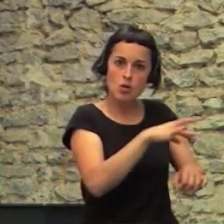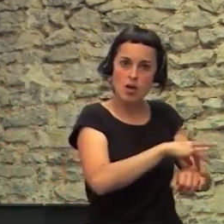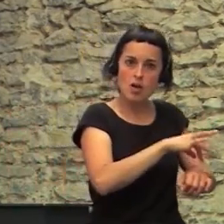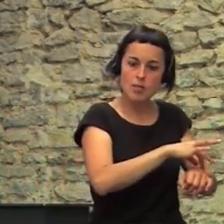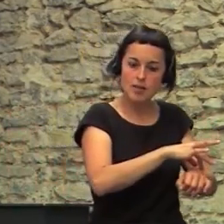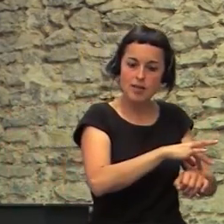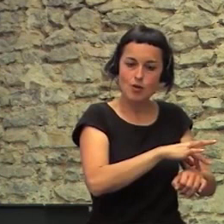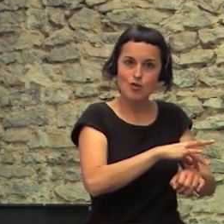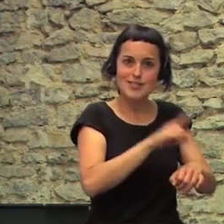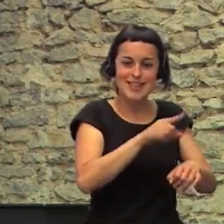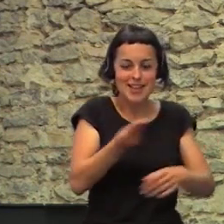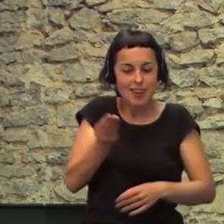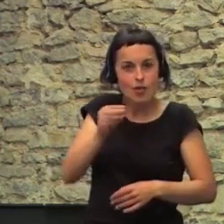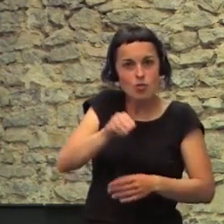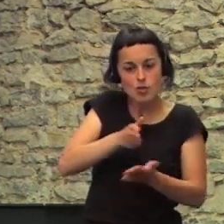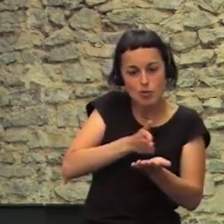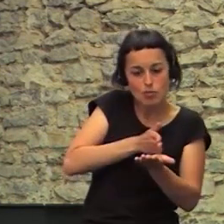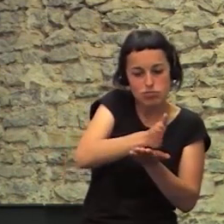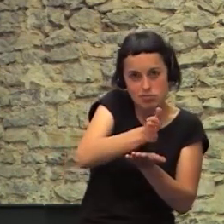de variabilidad, de variaciones.